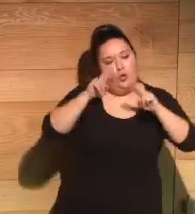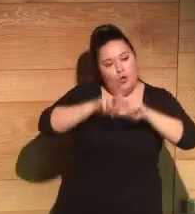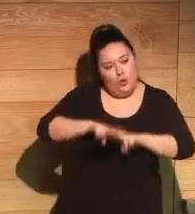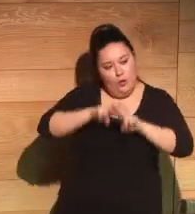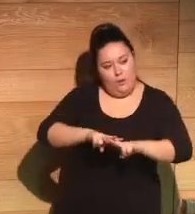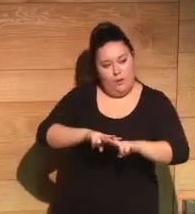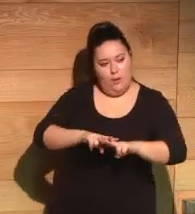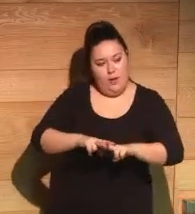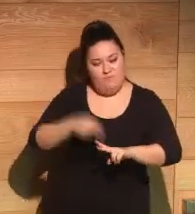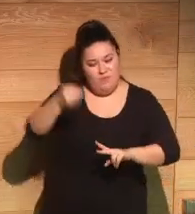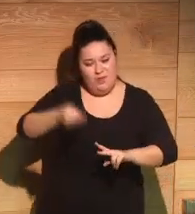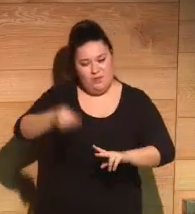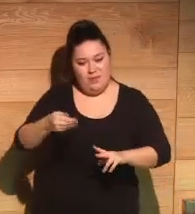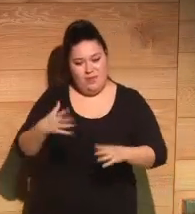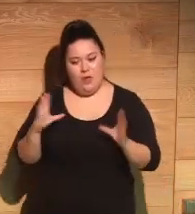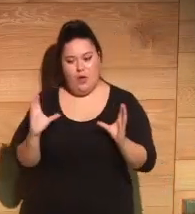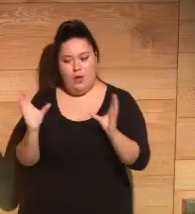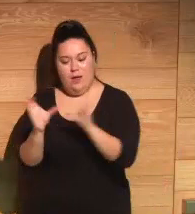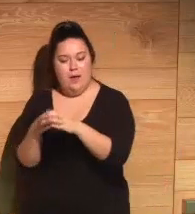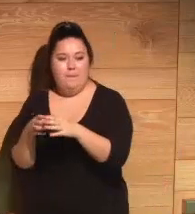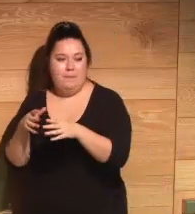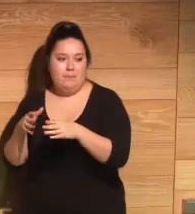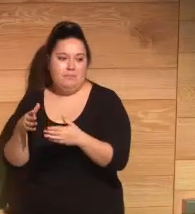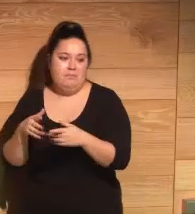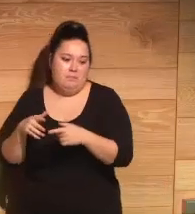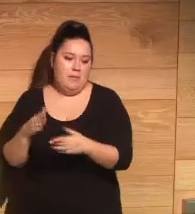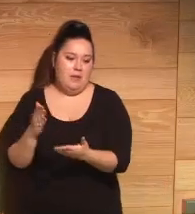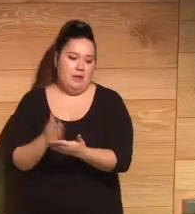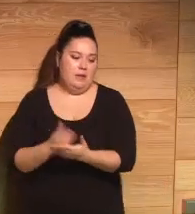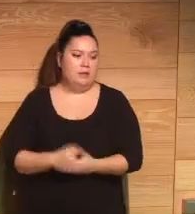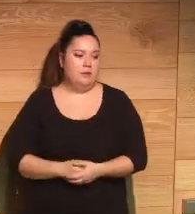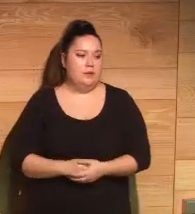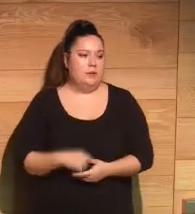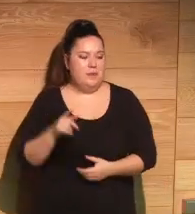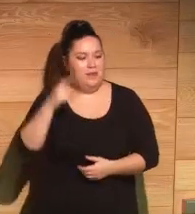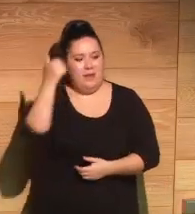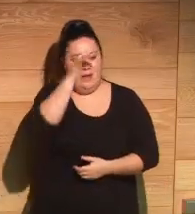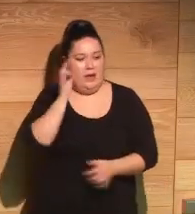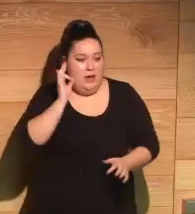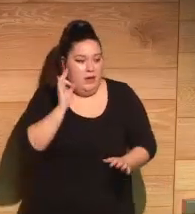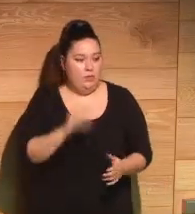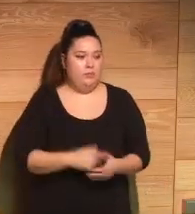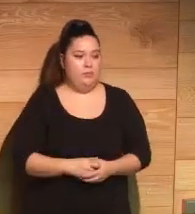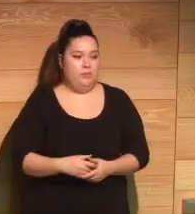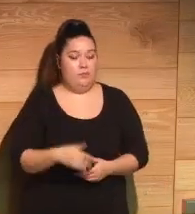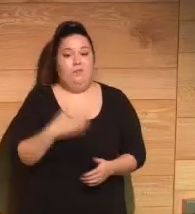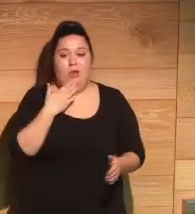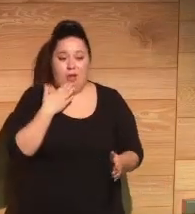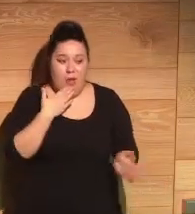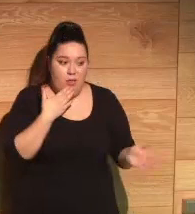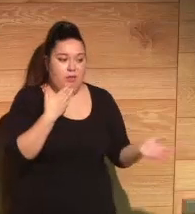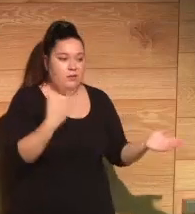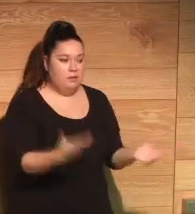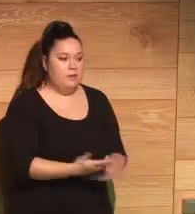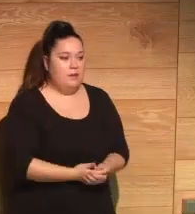de clase, también un poquito de género, y bueno, que se cruza sobre una edad, pero no basta, porque